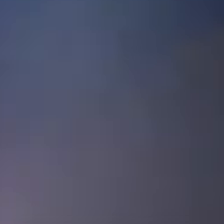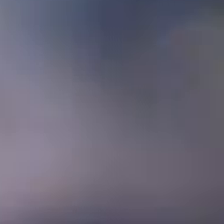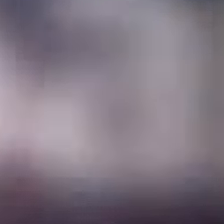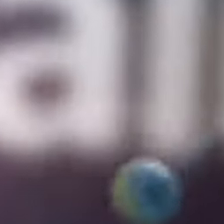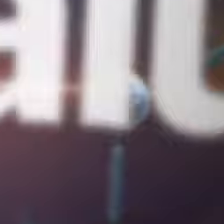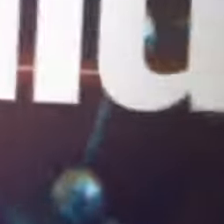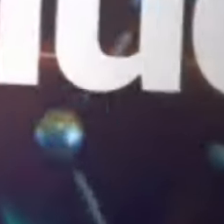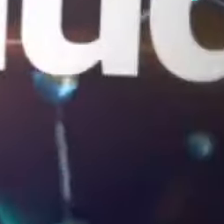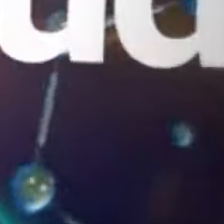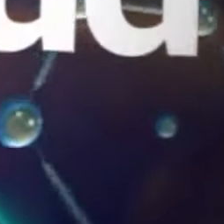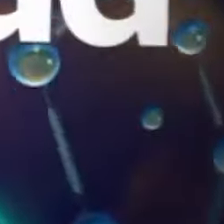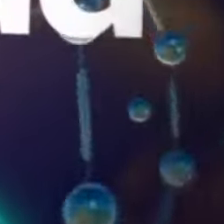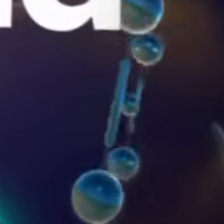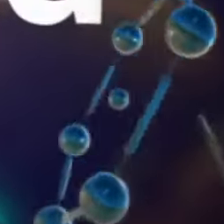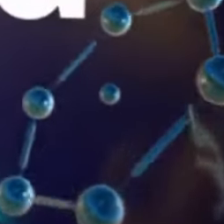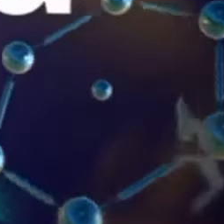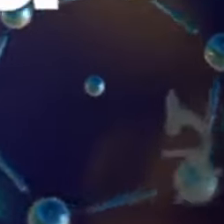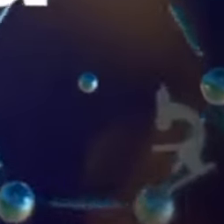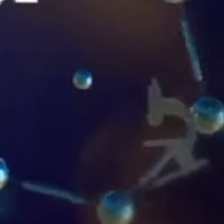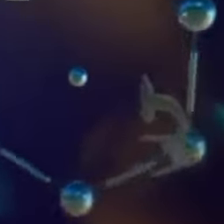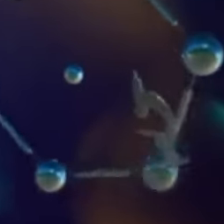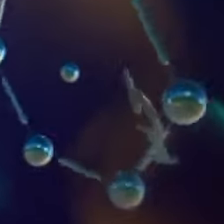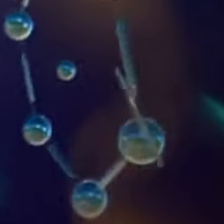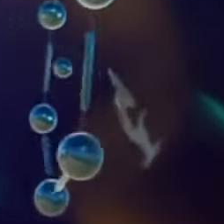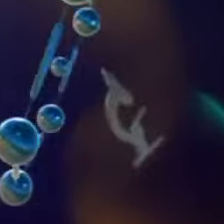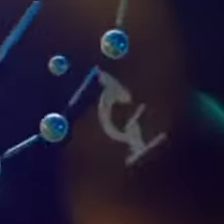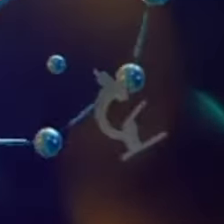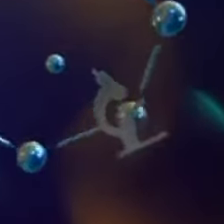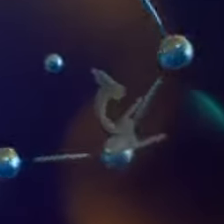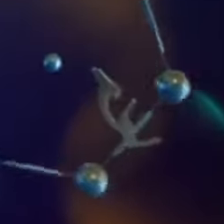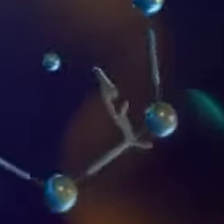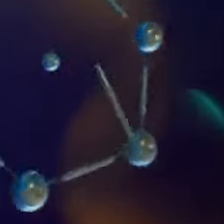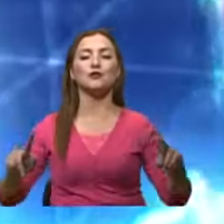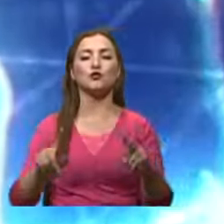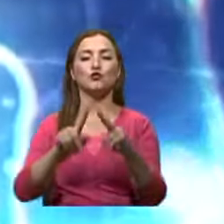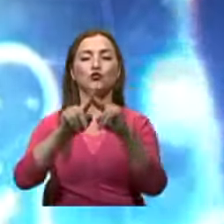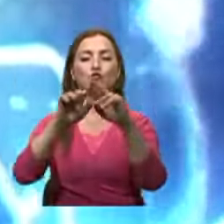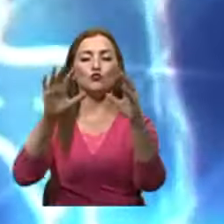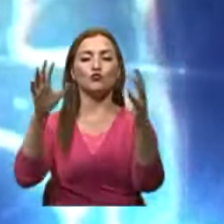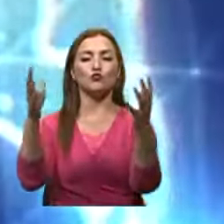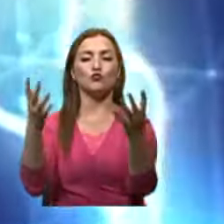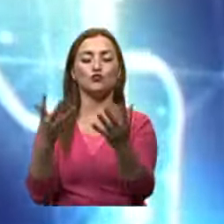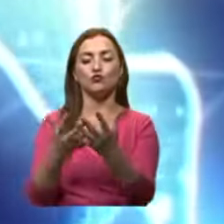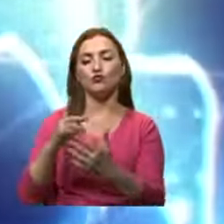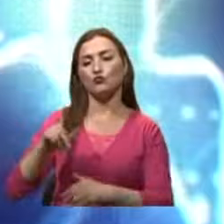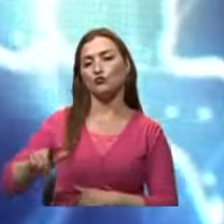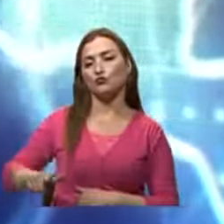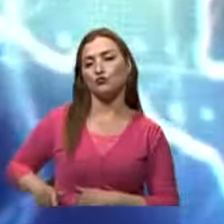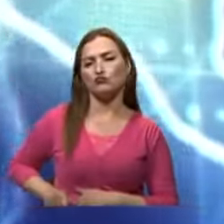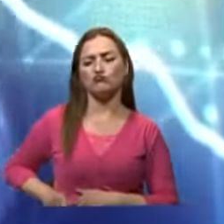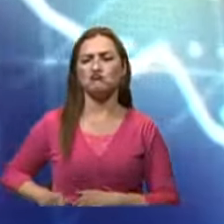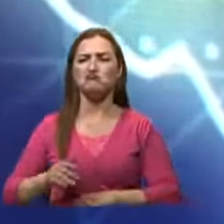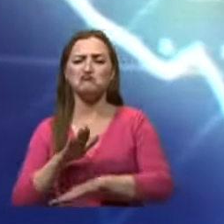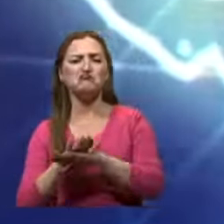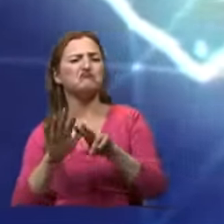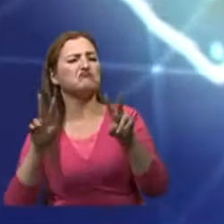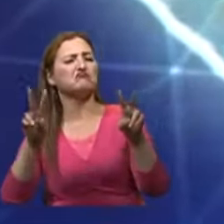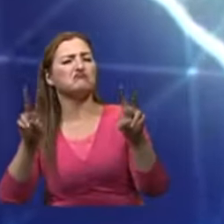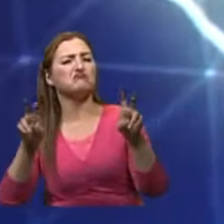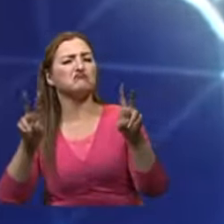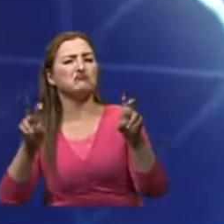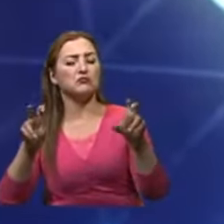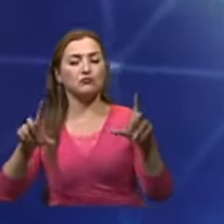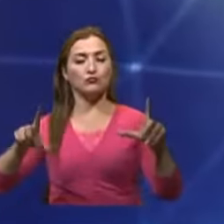Personas presenta El extraordinario mundo de la salud. De gran relevancia, las fracturas de cadera y el